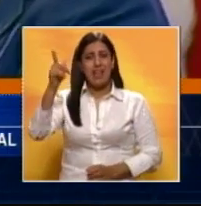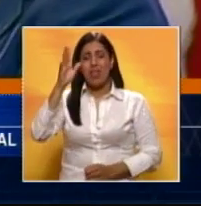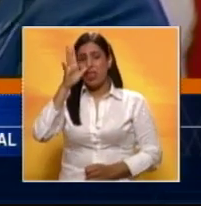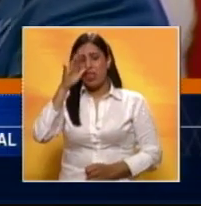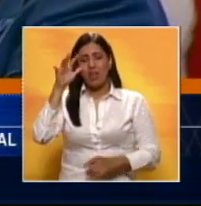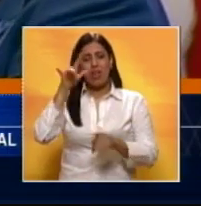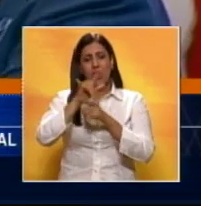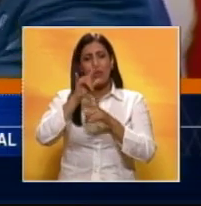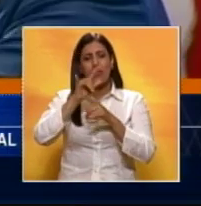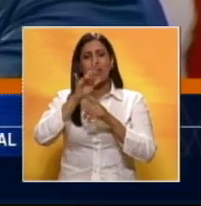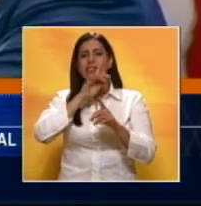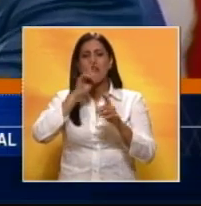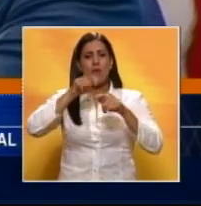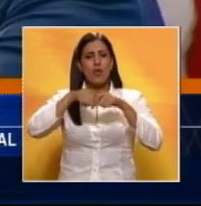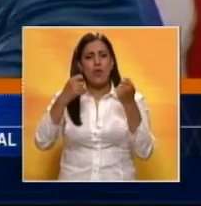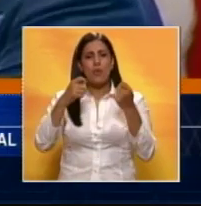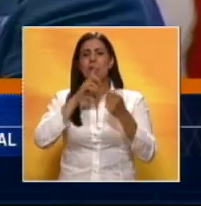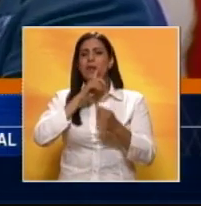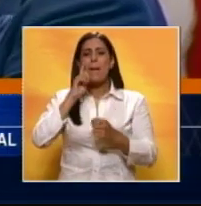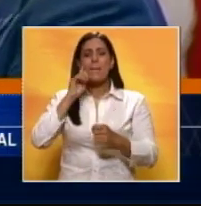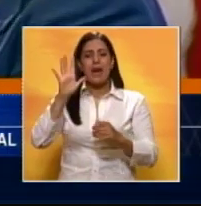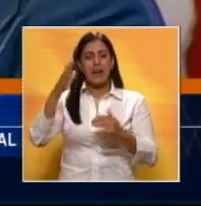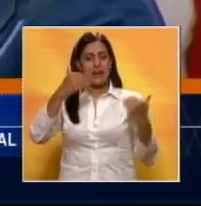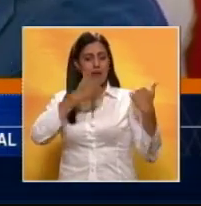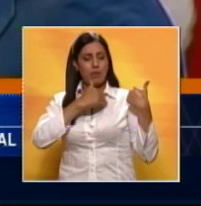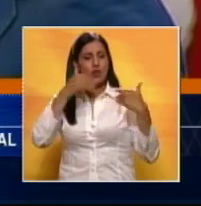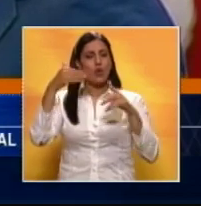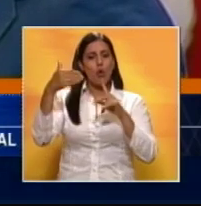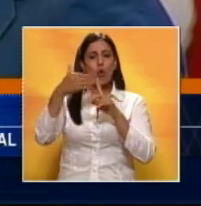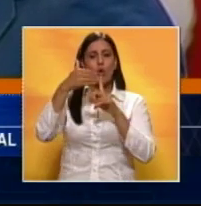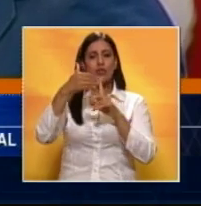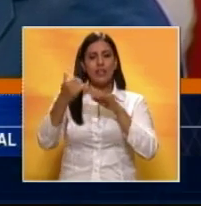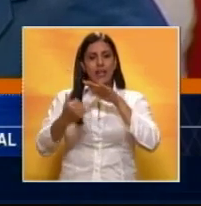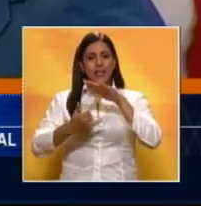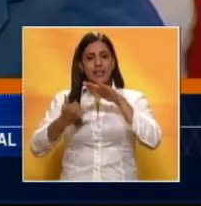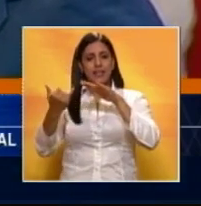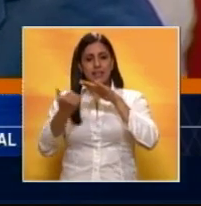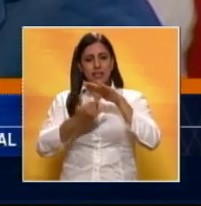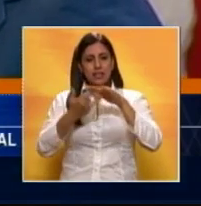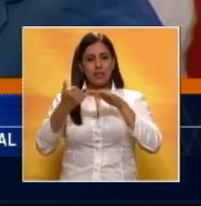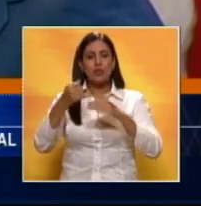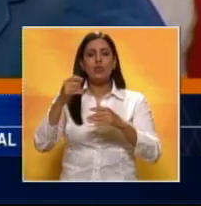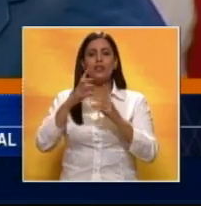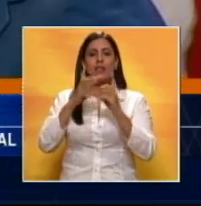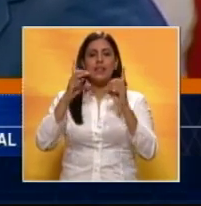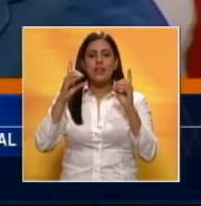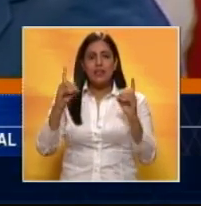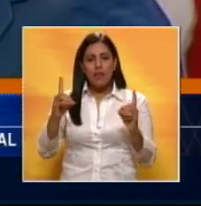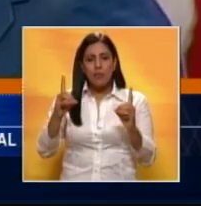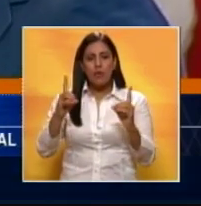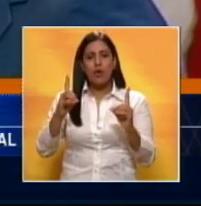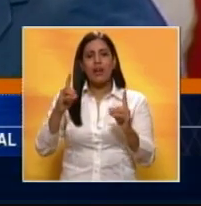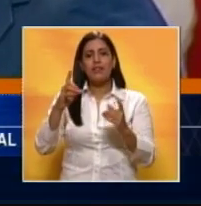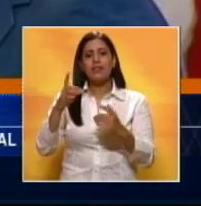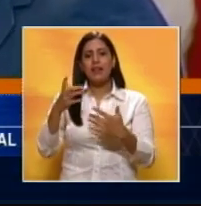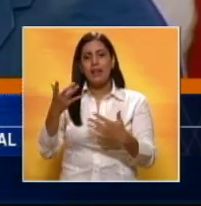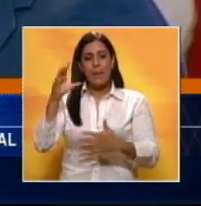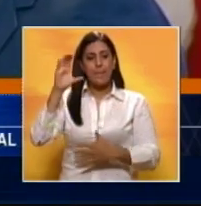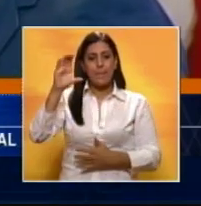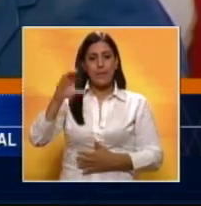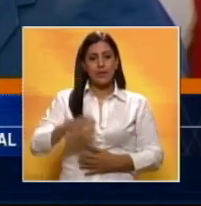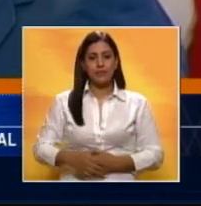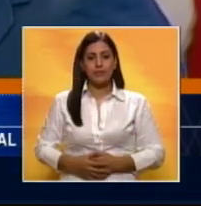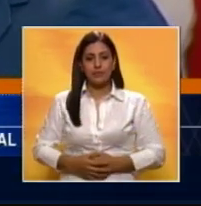juega, reitero, el ruin y deleznable papel de atentar contra las instituciones democráticas del